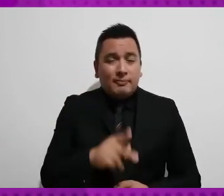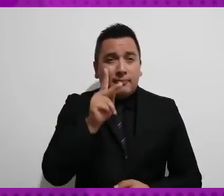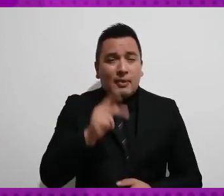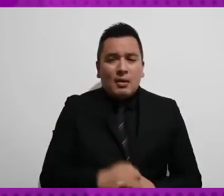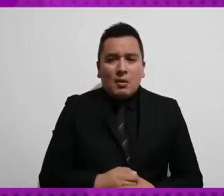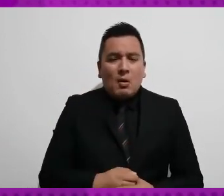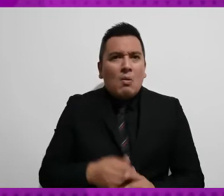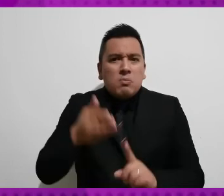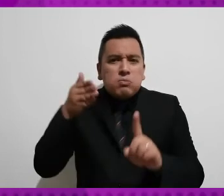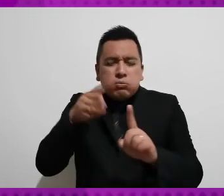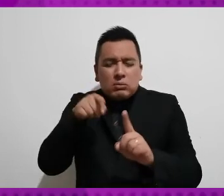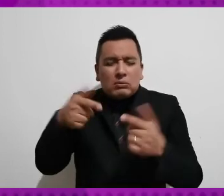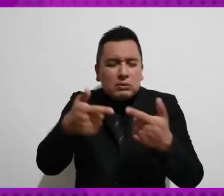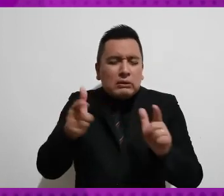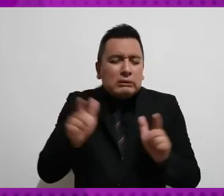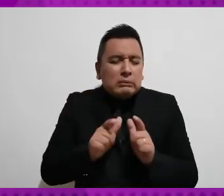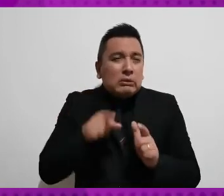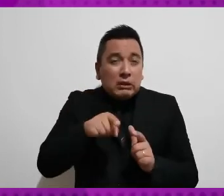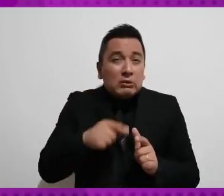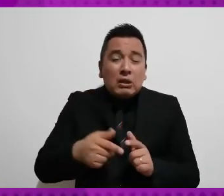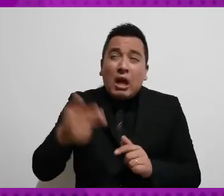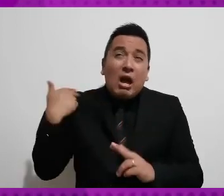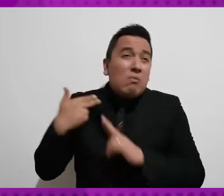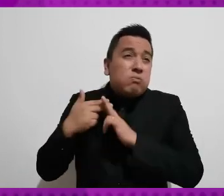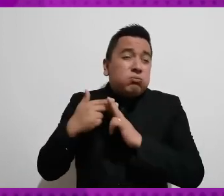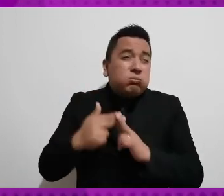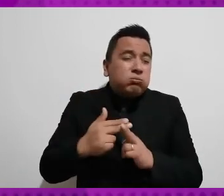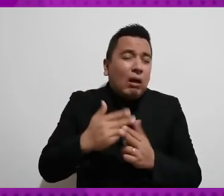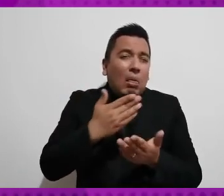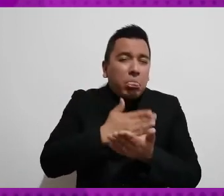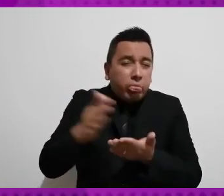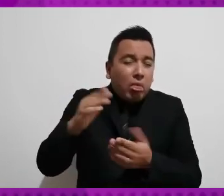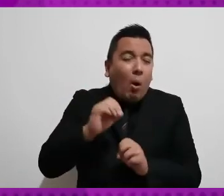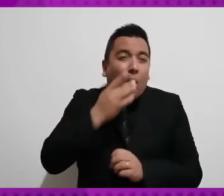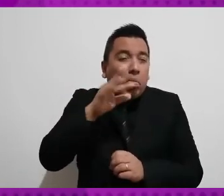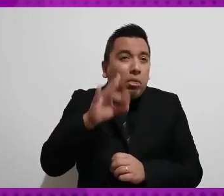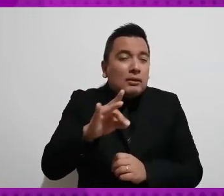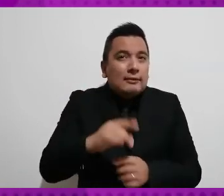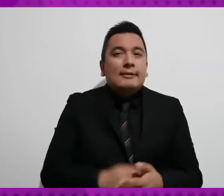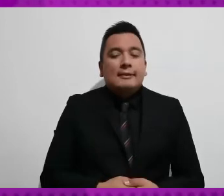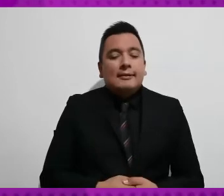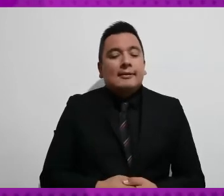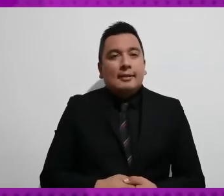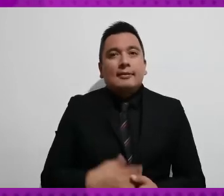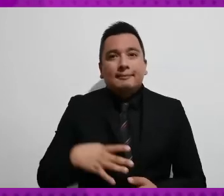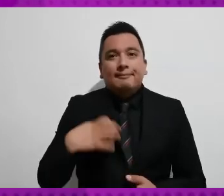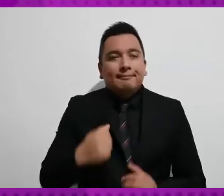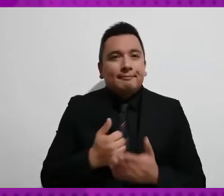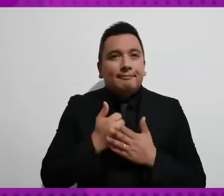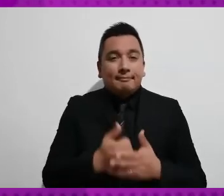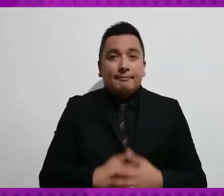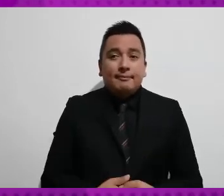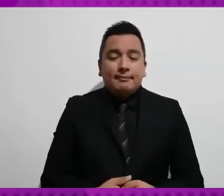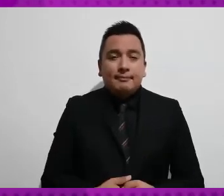en particular de quienes pertenecen a estos grupos que históricamente han sido discriminados. Entonces, Itzel,